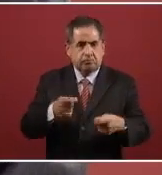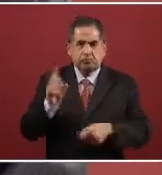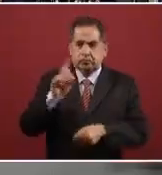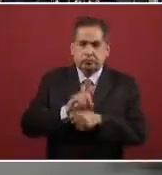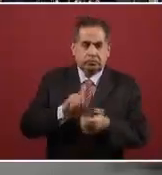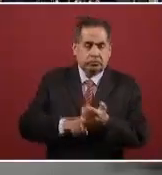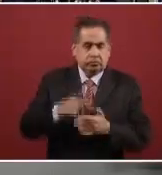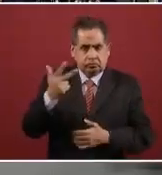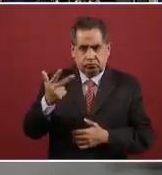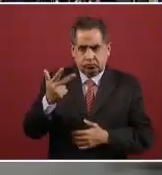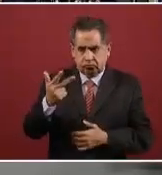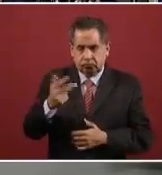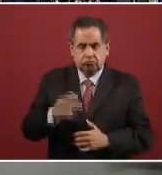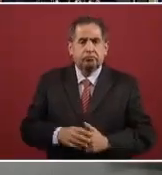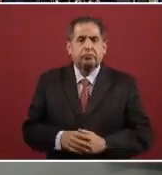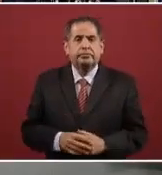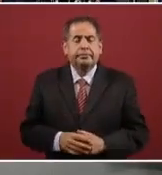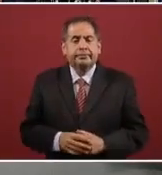8